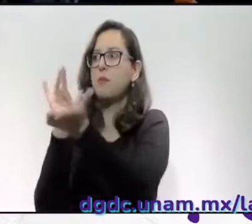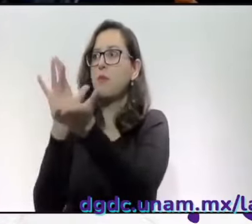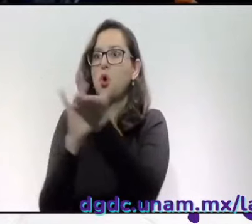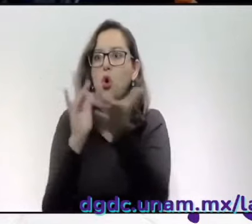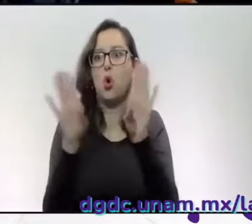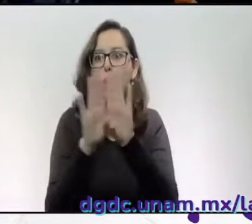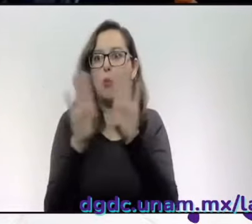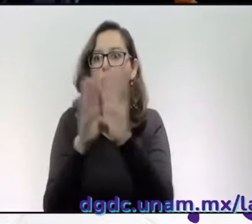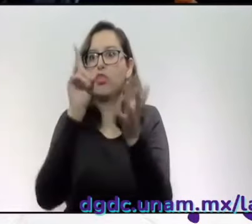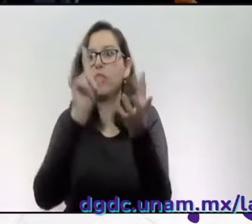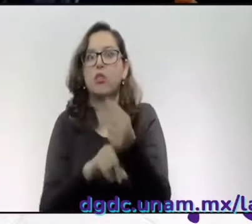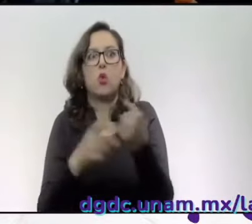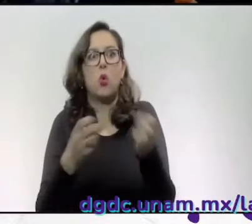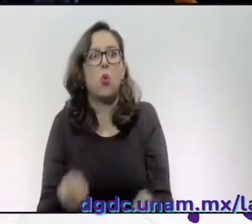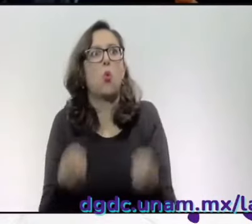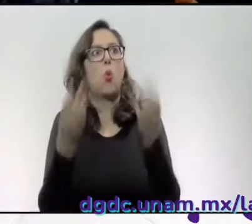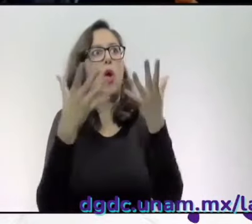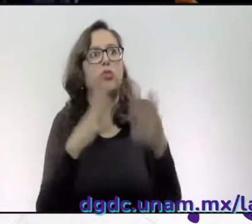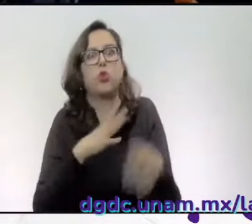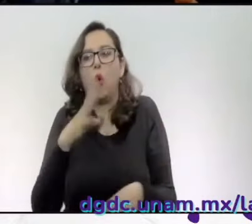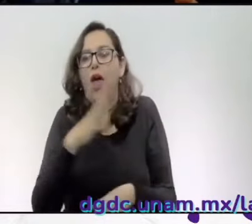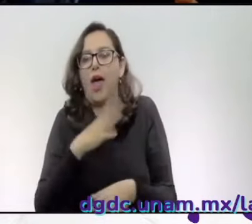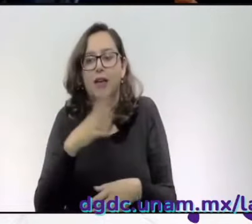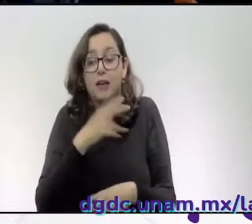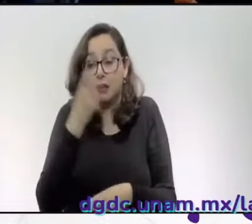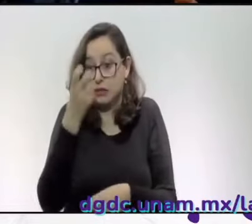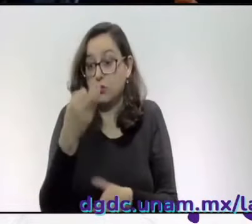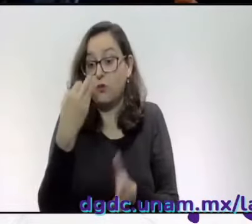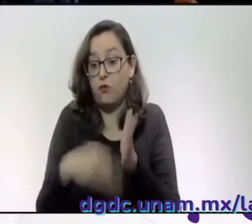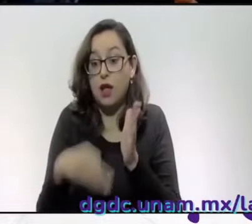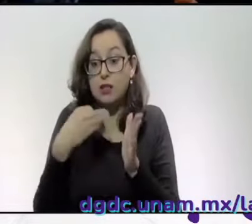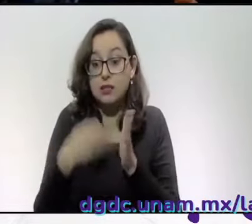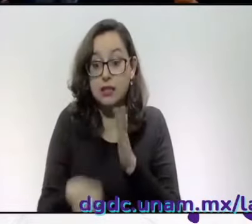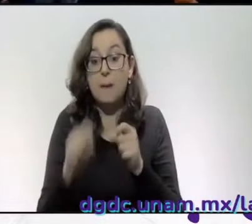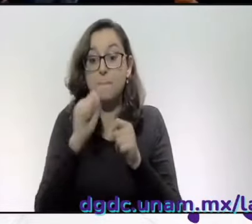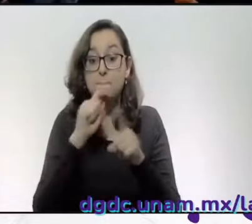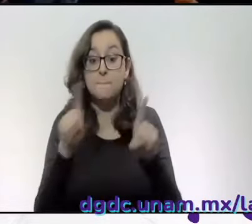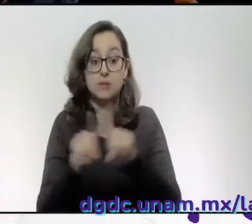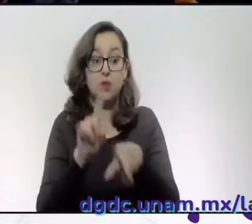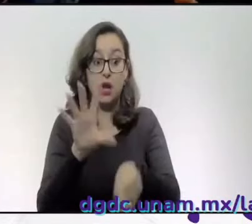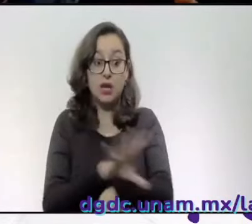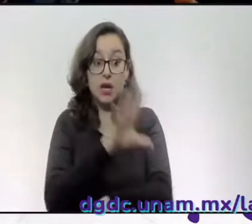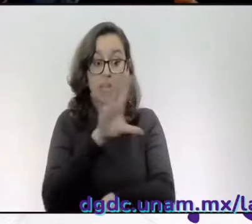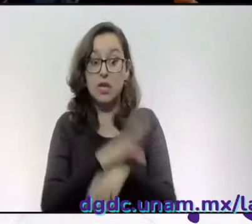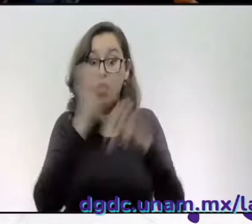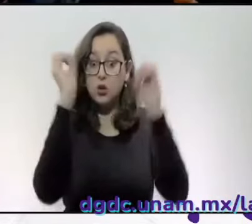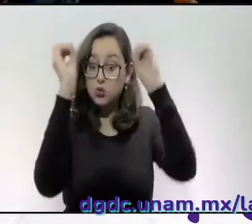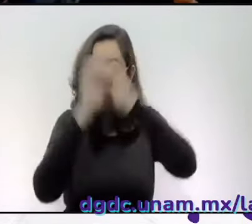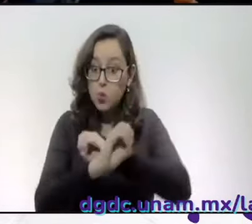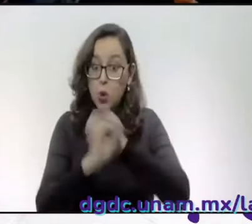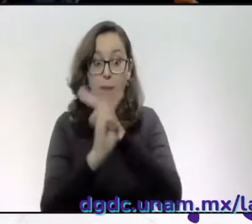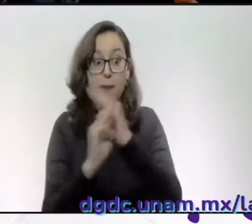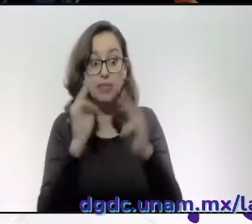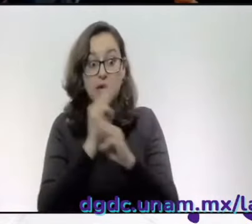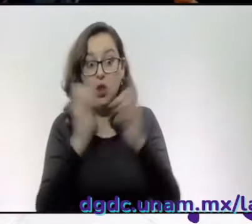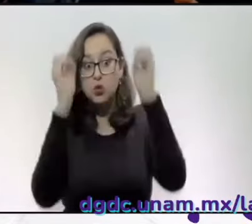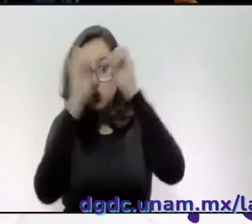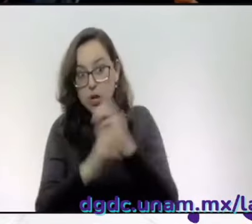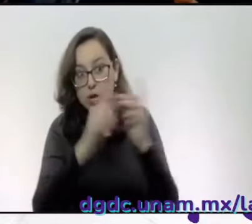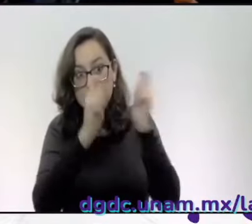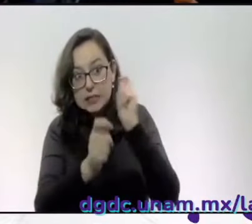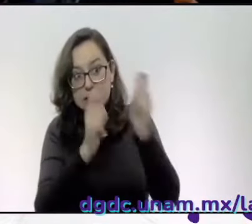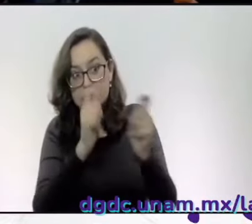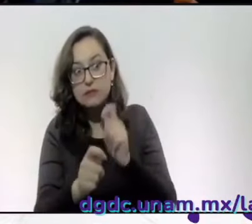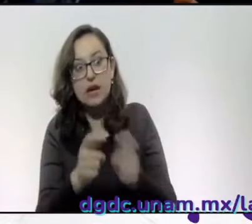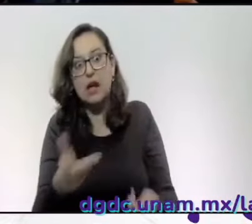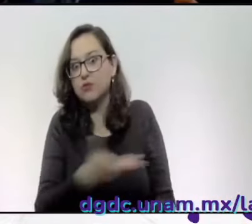contenido de materia del universo y, en particular, qué es la energía oscura, qué es la materia oscura y cómo se comportan. Porque si no sabemos cómo se comportan, no podemos predecir qué